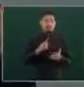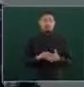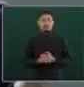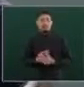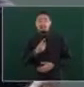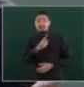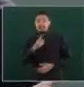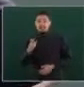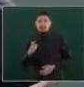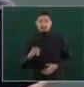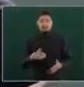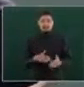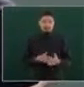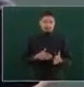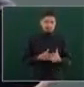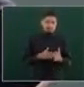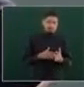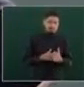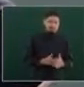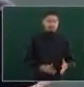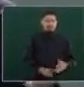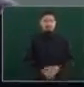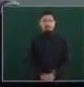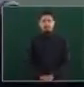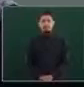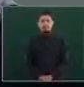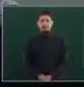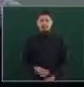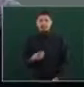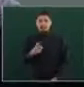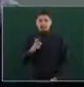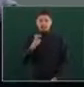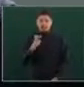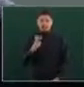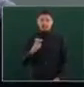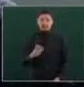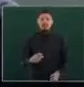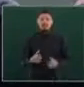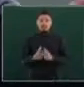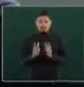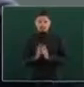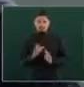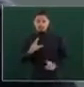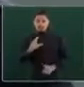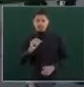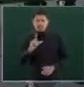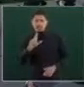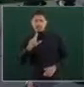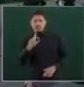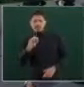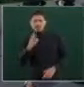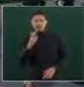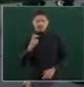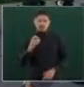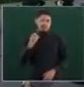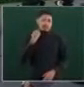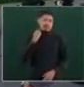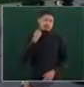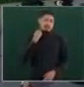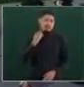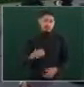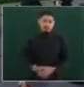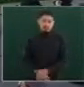pero el día de hoy el mundo es diverso las familias son distintas los jóvenes los más pequeños de la